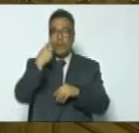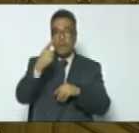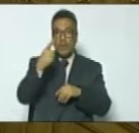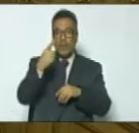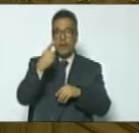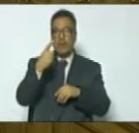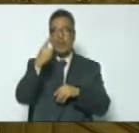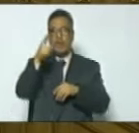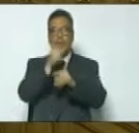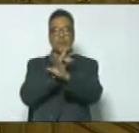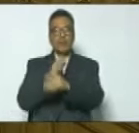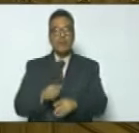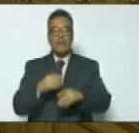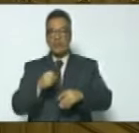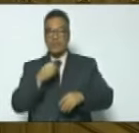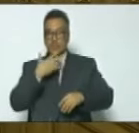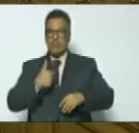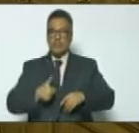peloteros y